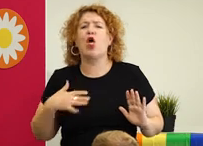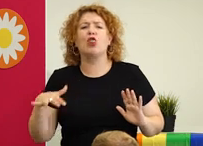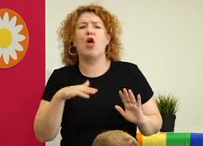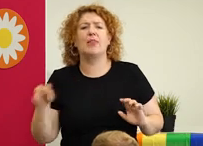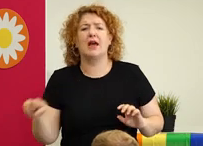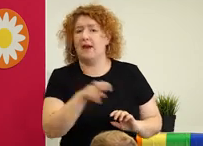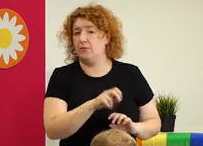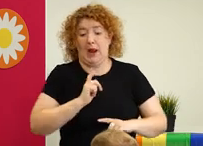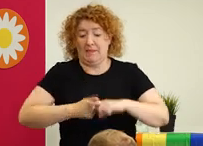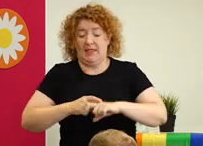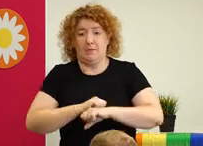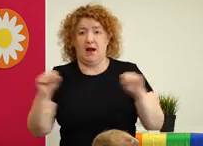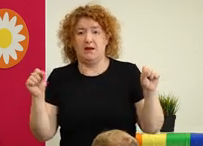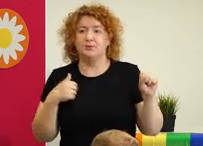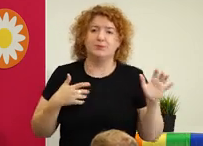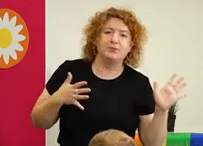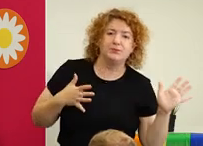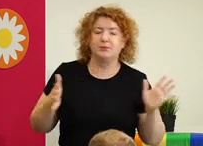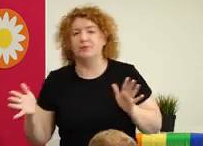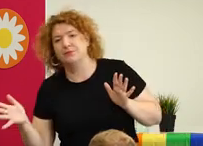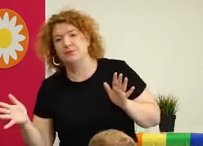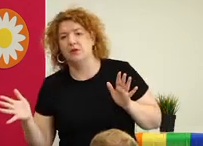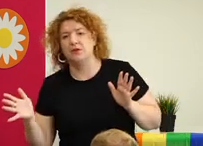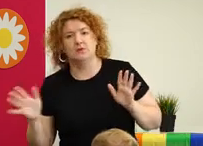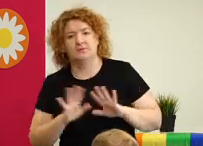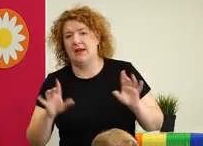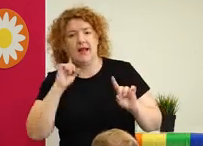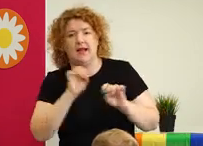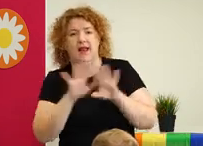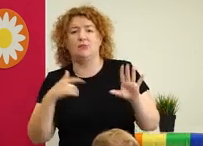no hay intermedio, es que estoy a o contra, ¿no?